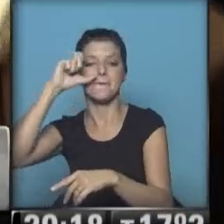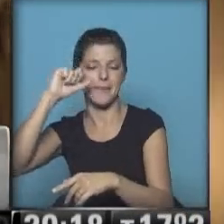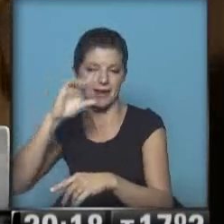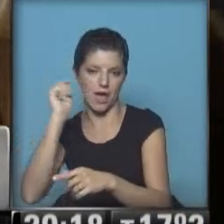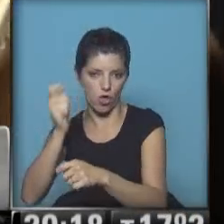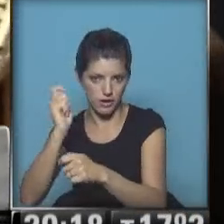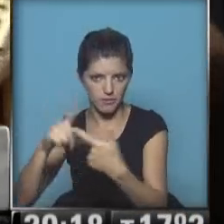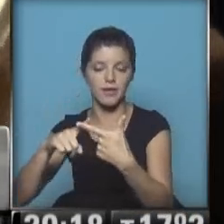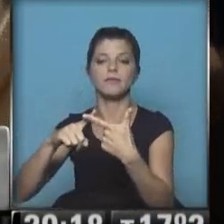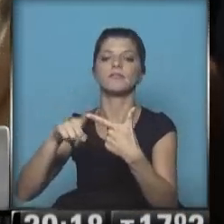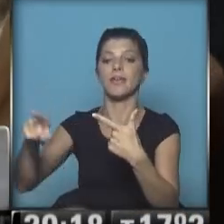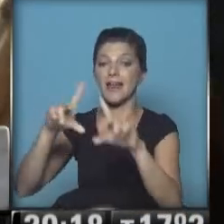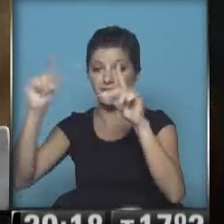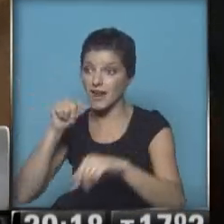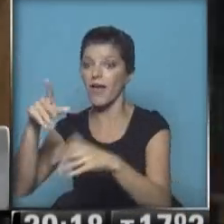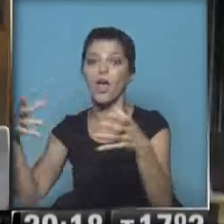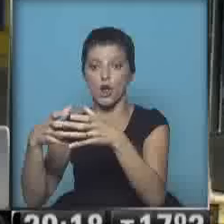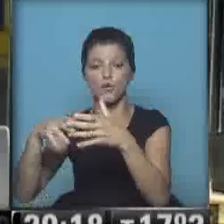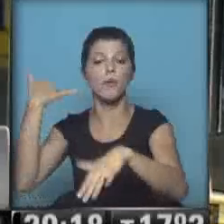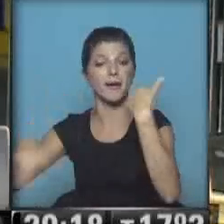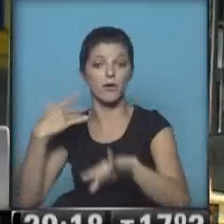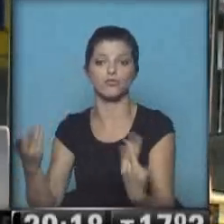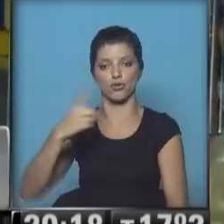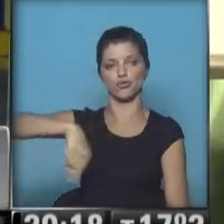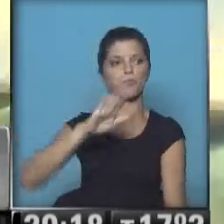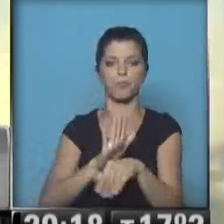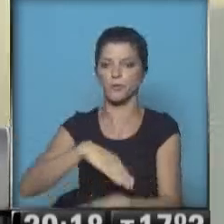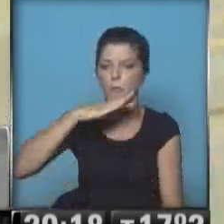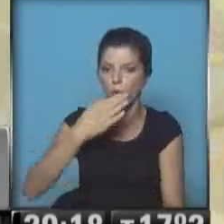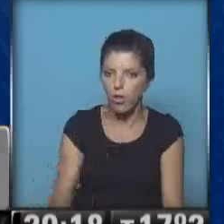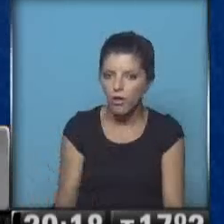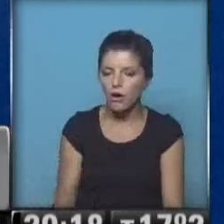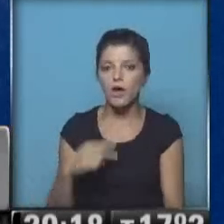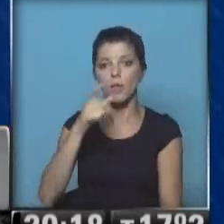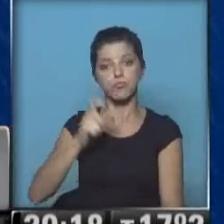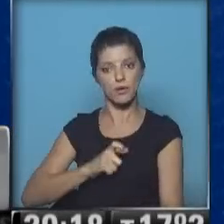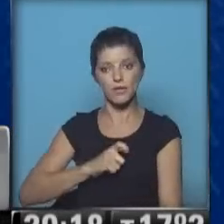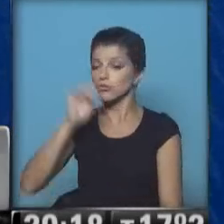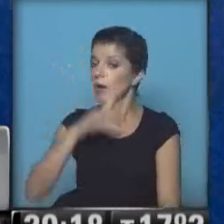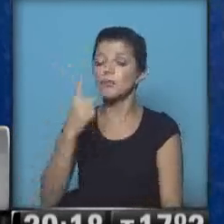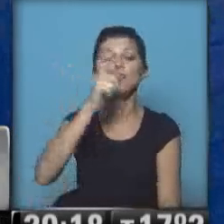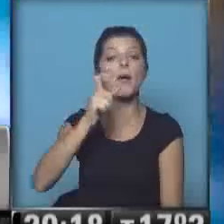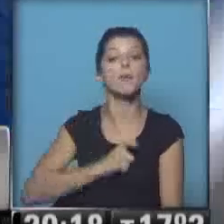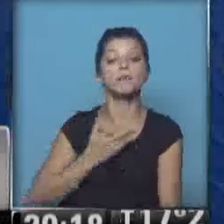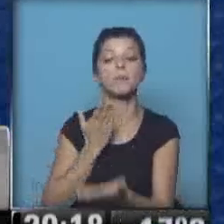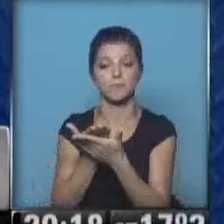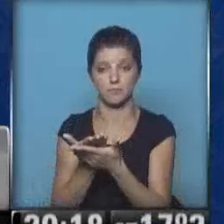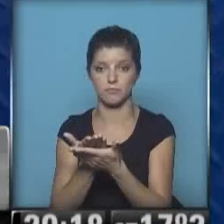Madero, las entradas las tiene la barra, entonces no nos tomen más de pelotudo, que nos den una respuesta, no pedimos más nada que una respuesta.